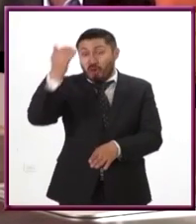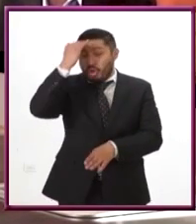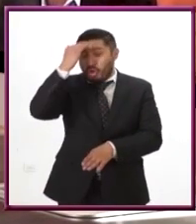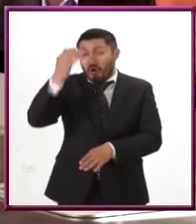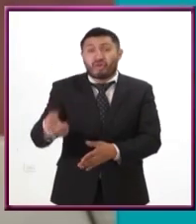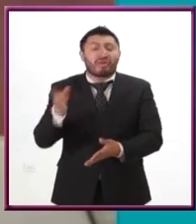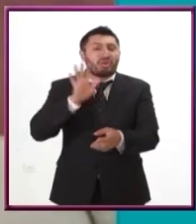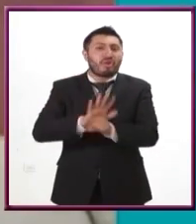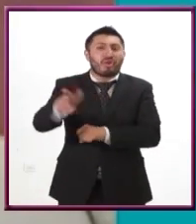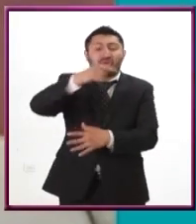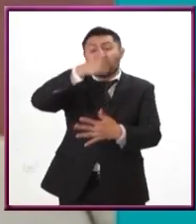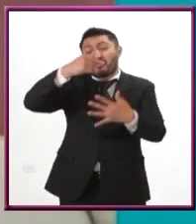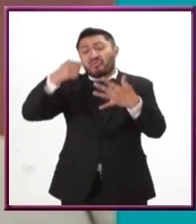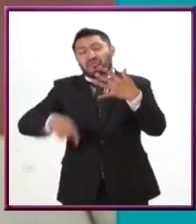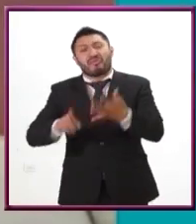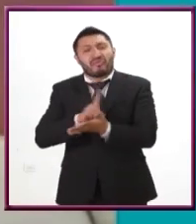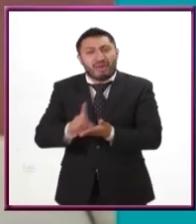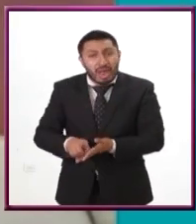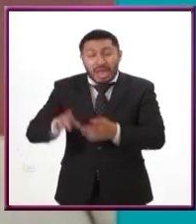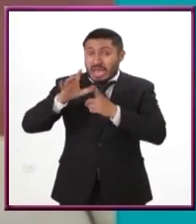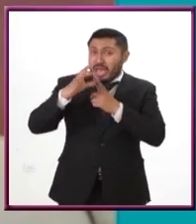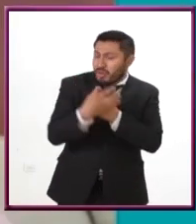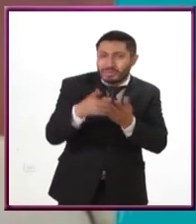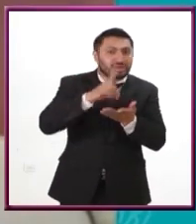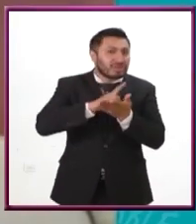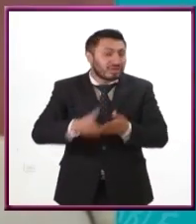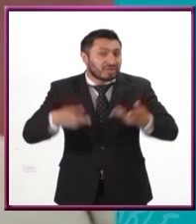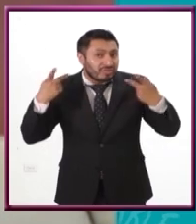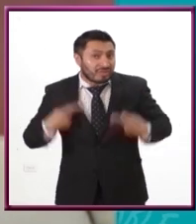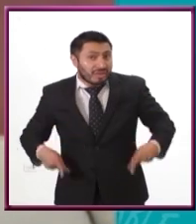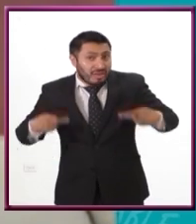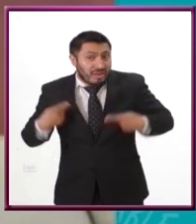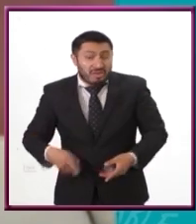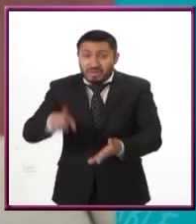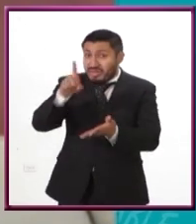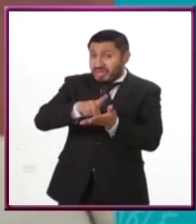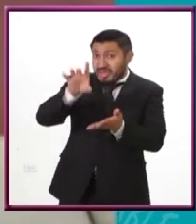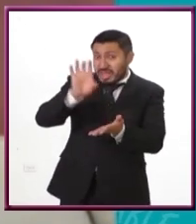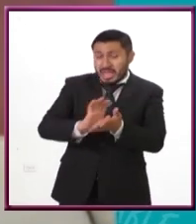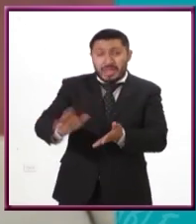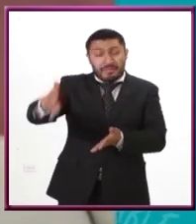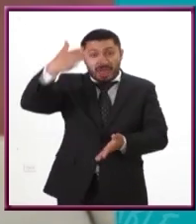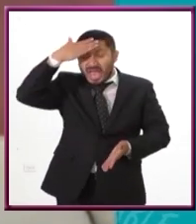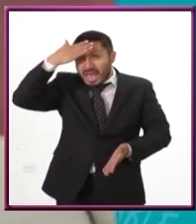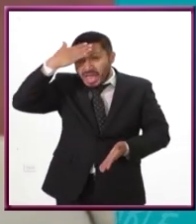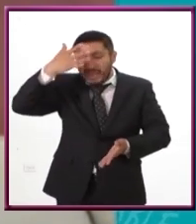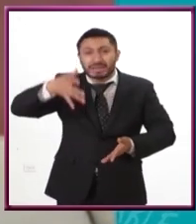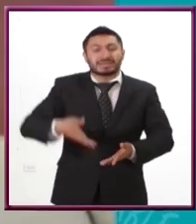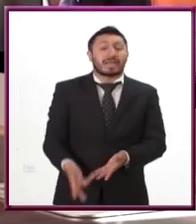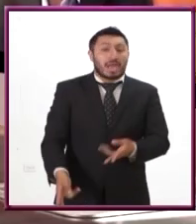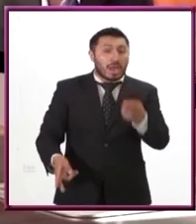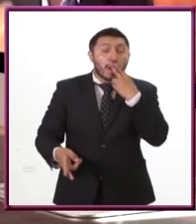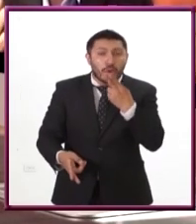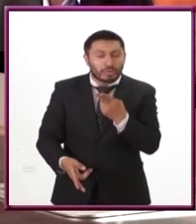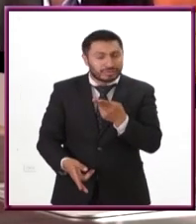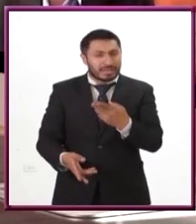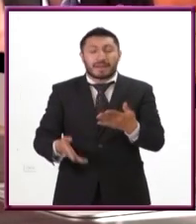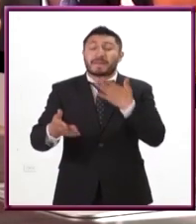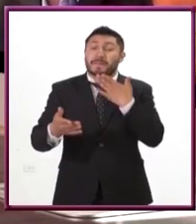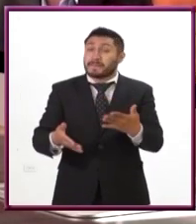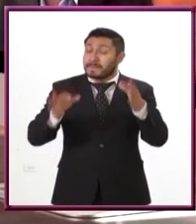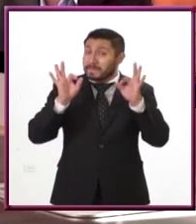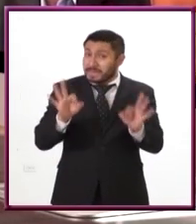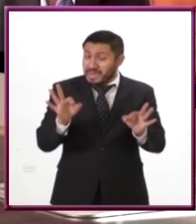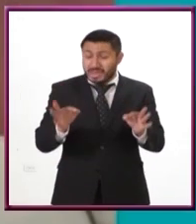debemos de conocer principalmente los derechos, la Convención de los Derechos de las Personas con Discapacidad Intelectual,